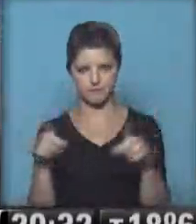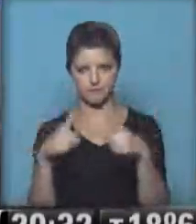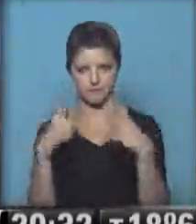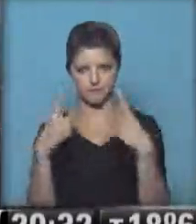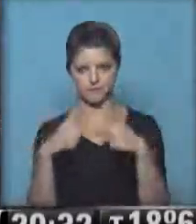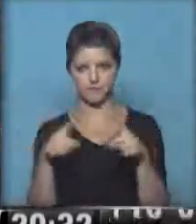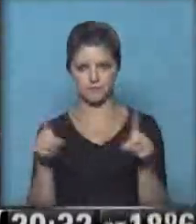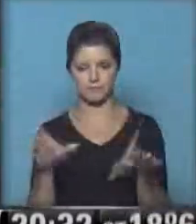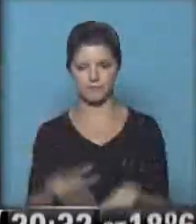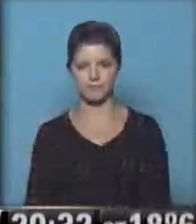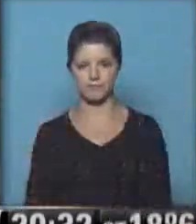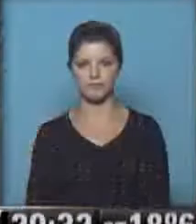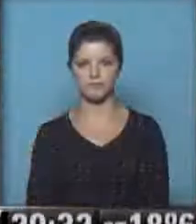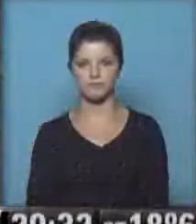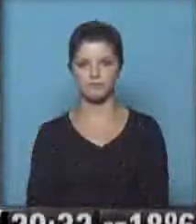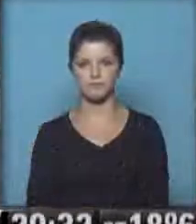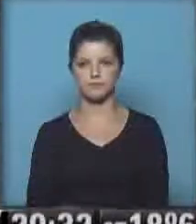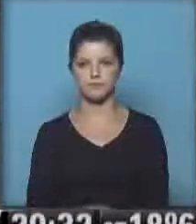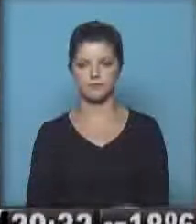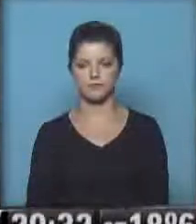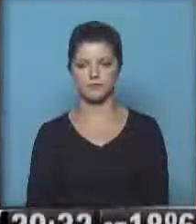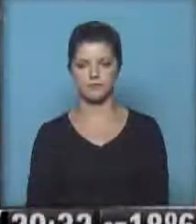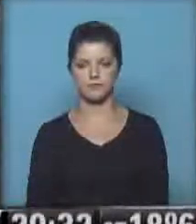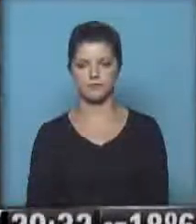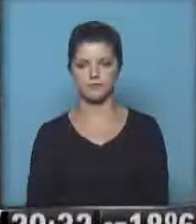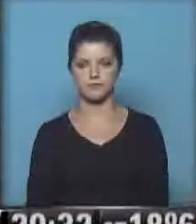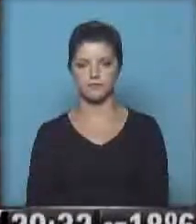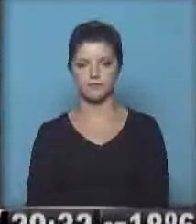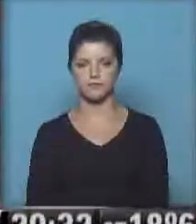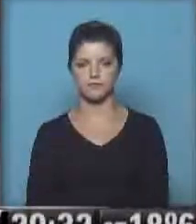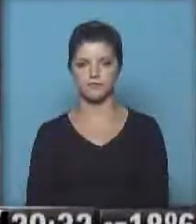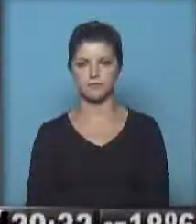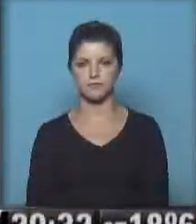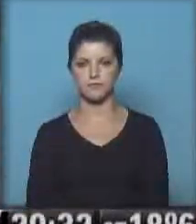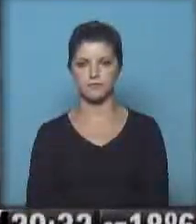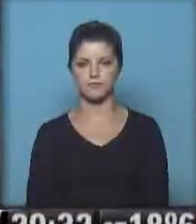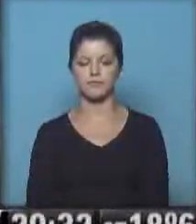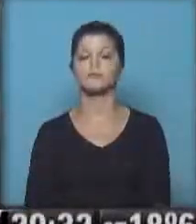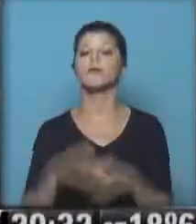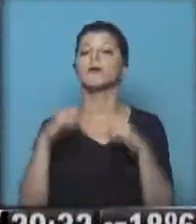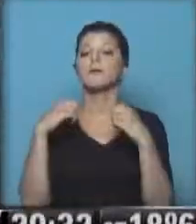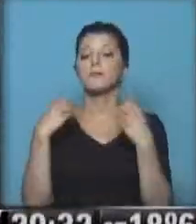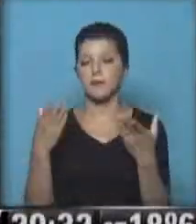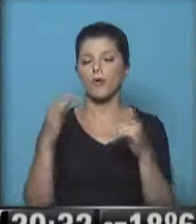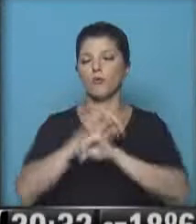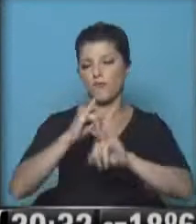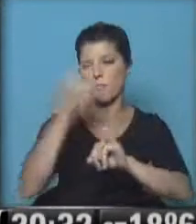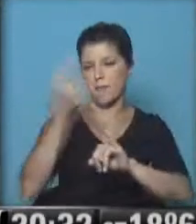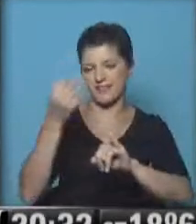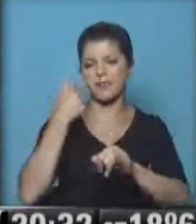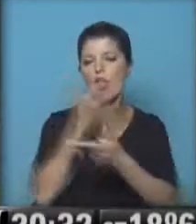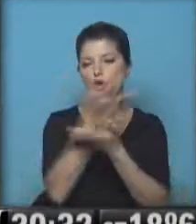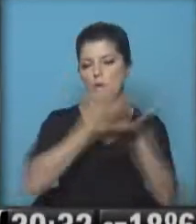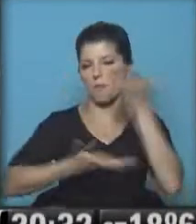todo mi país y el mundo. Bien, compartimos un informe especial